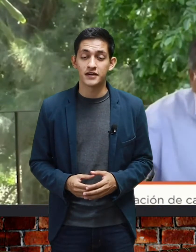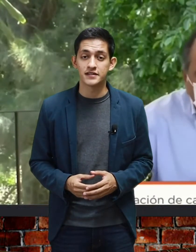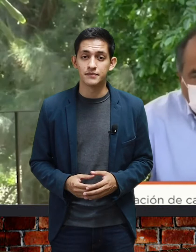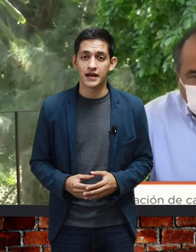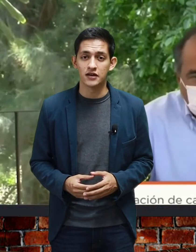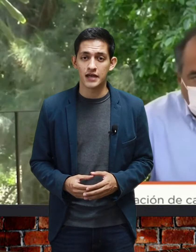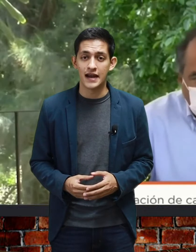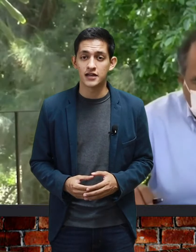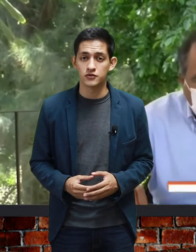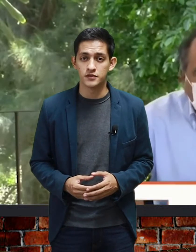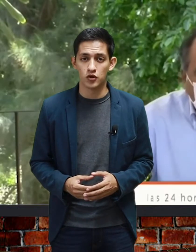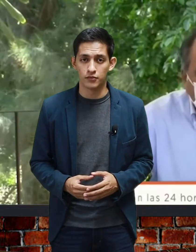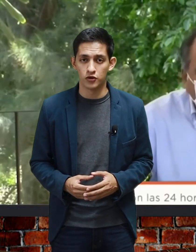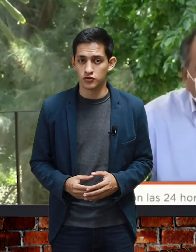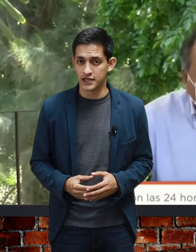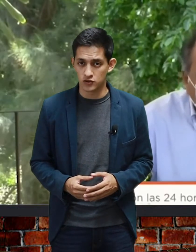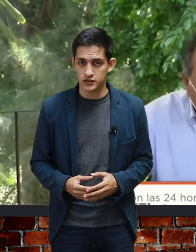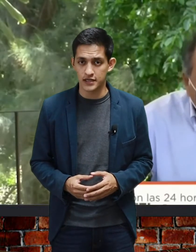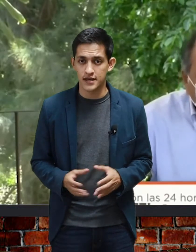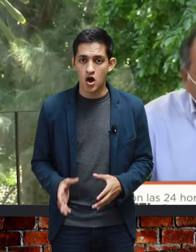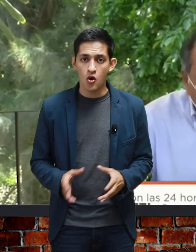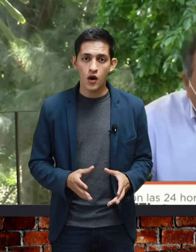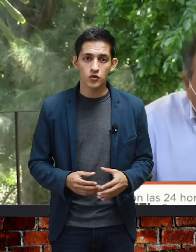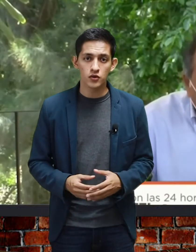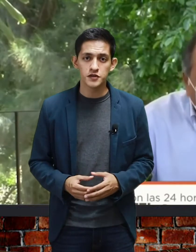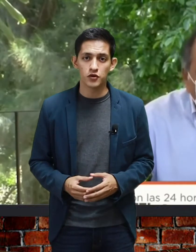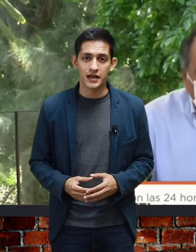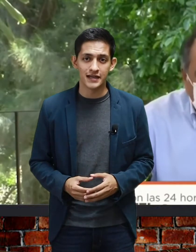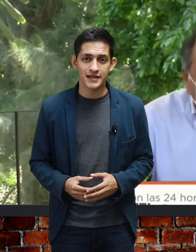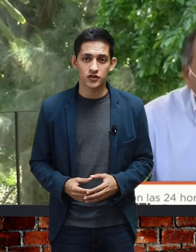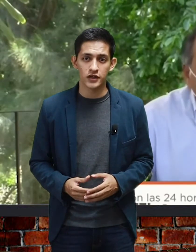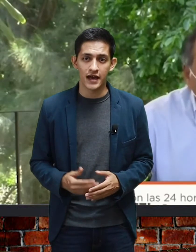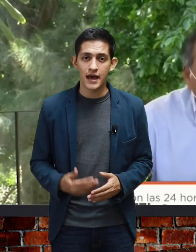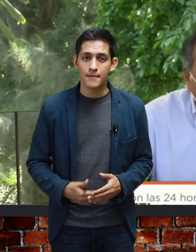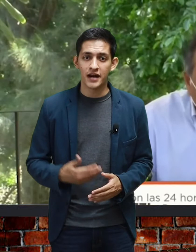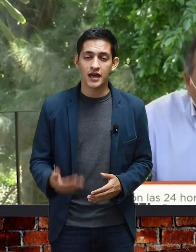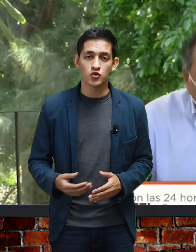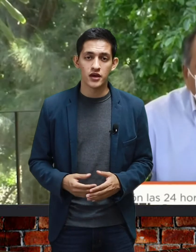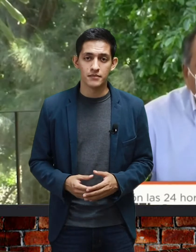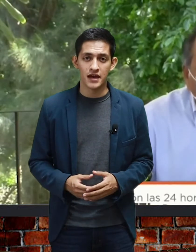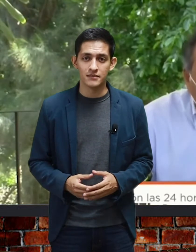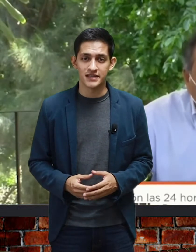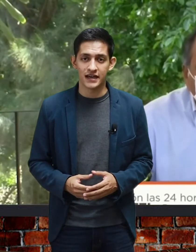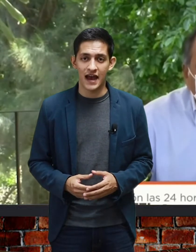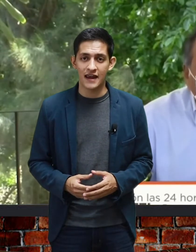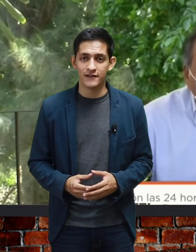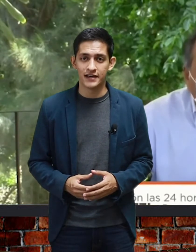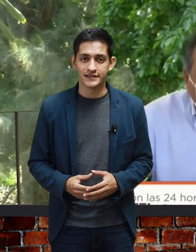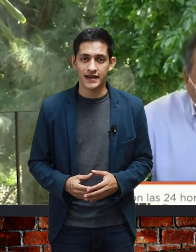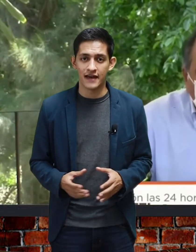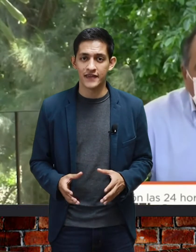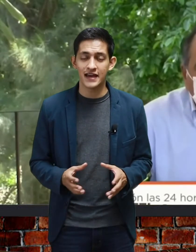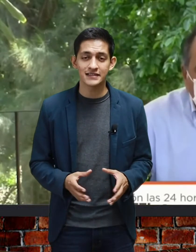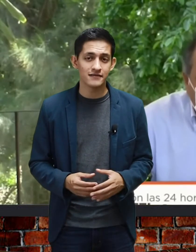de mañana participará el arzobispo Leopoldo González González o algún obispo de la Iglesia Católica para que ayude a enviar el mensaje a